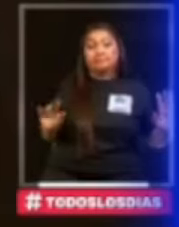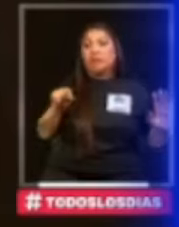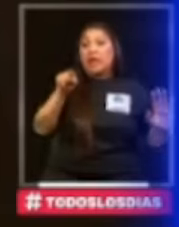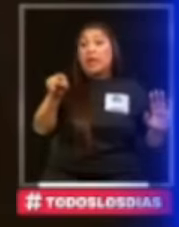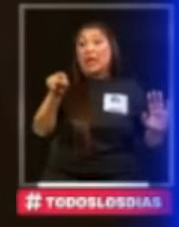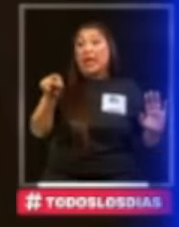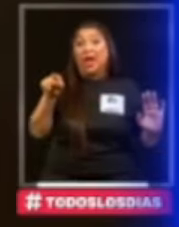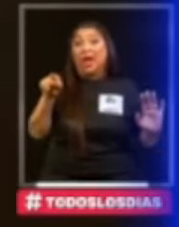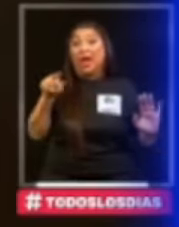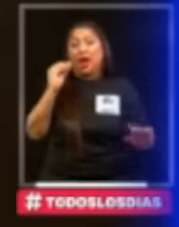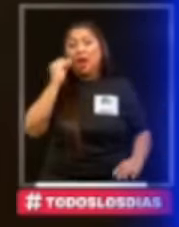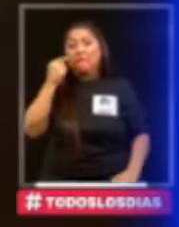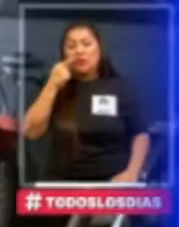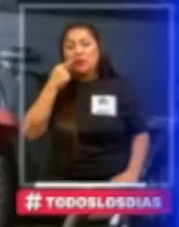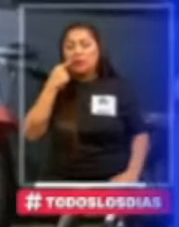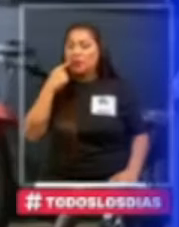ahí don Gastón se derrumbó, el abuelo se derrumbó.